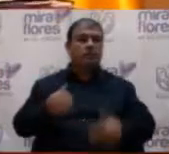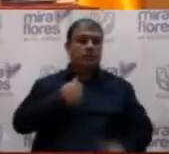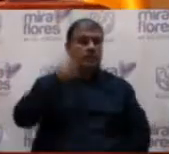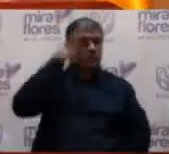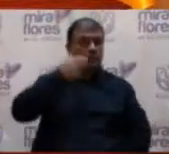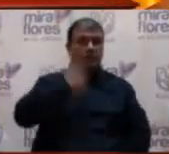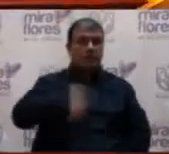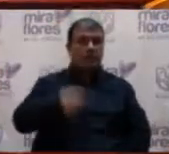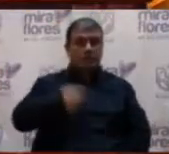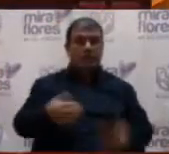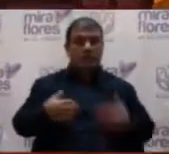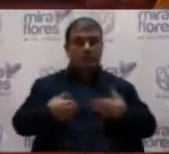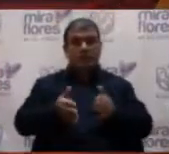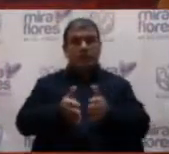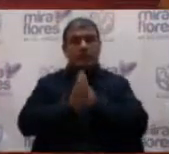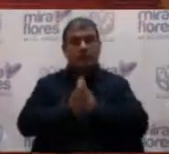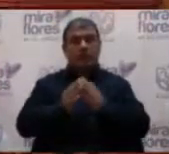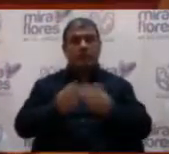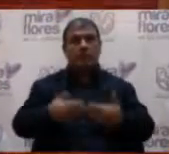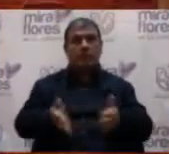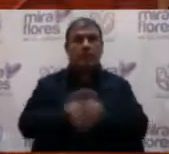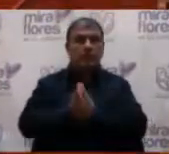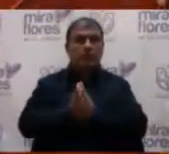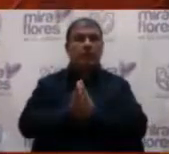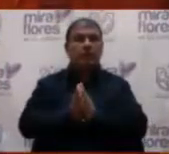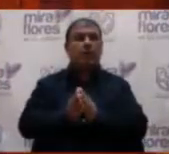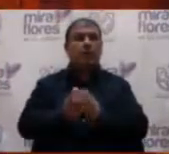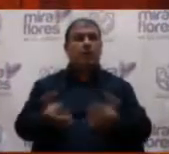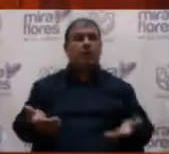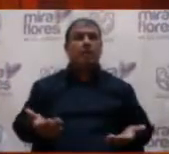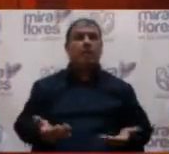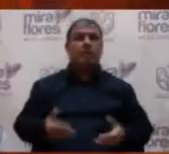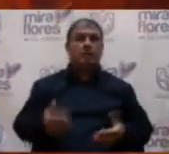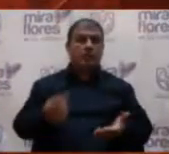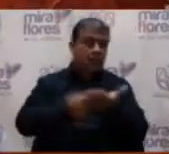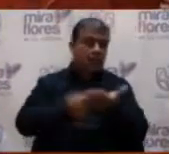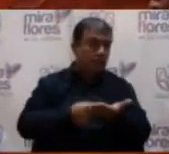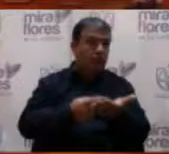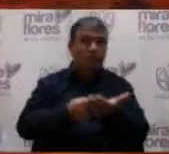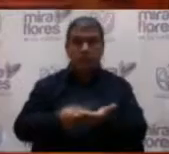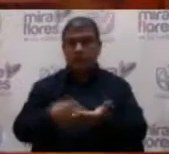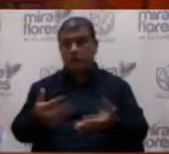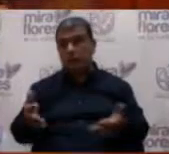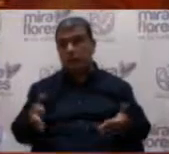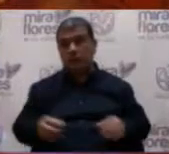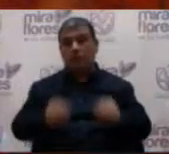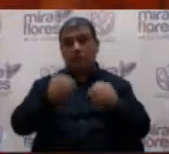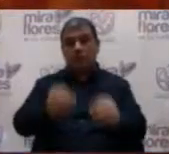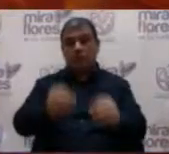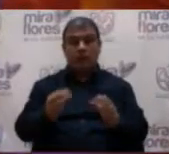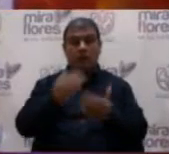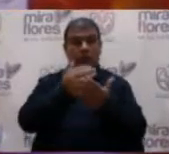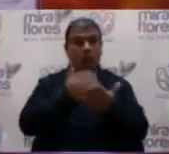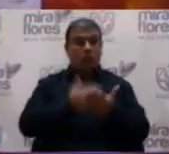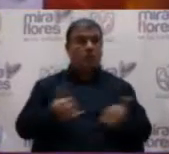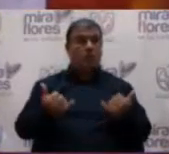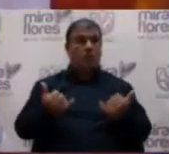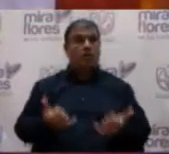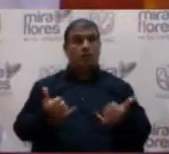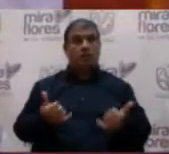solicitud del mencionado regidor, vamos a someter a debate si es que esto debe pasar o no a la orden del